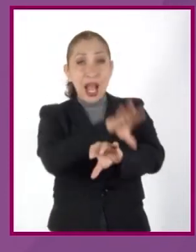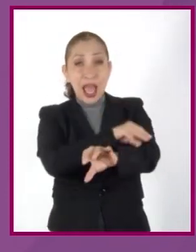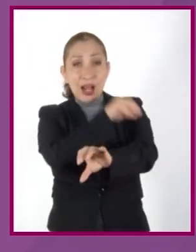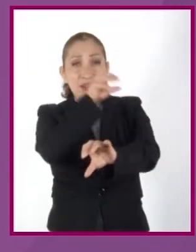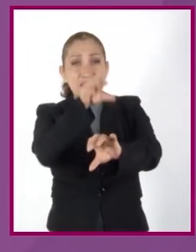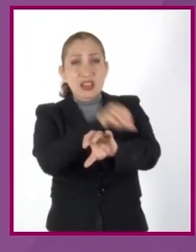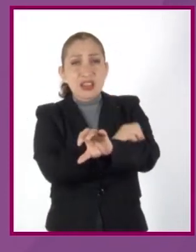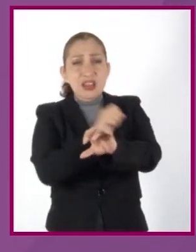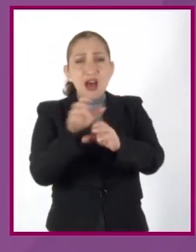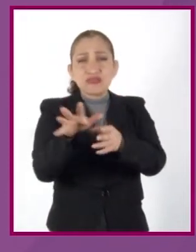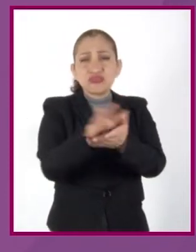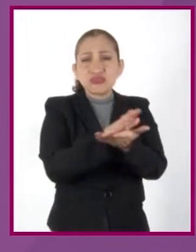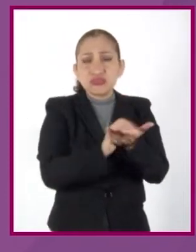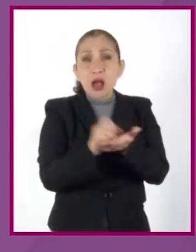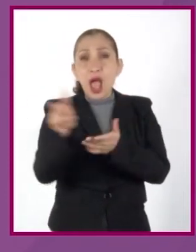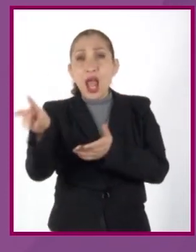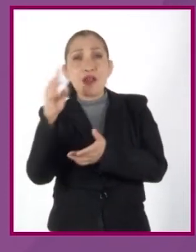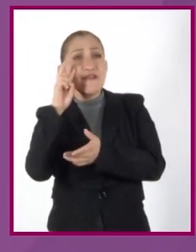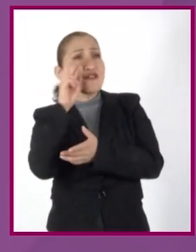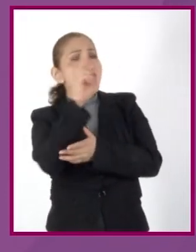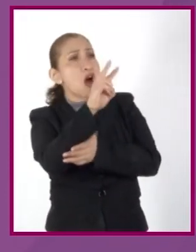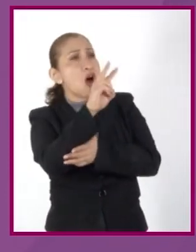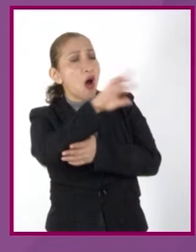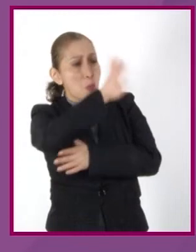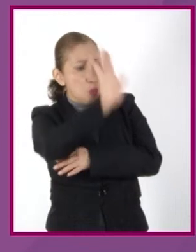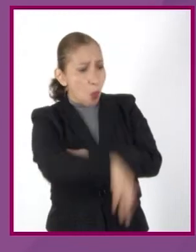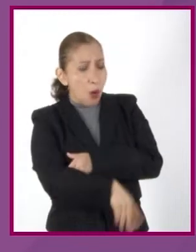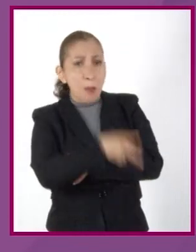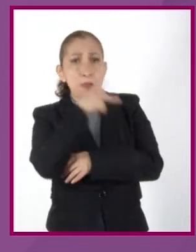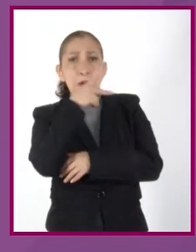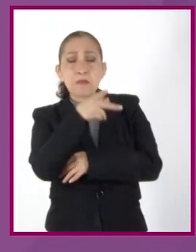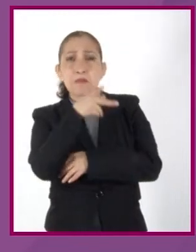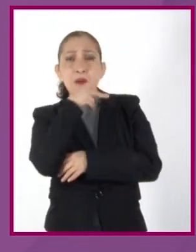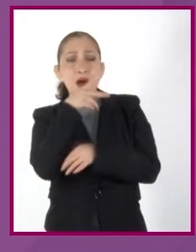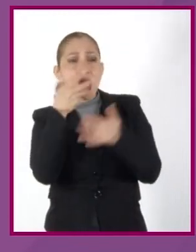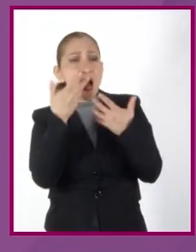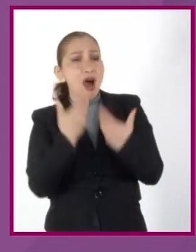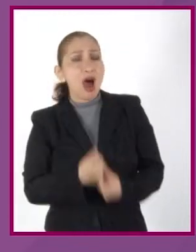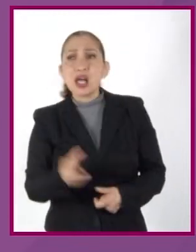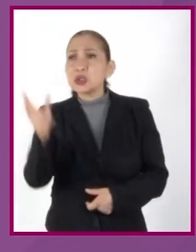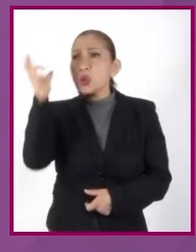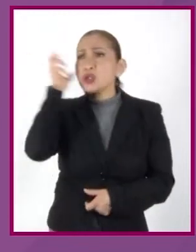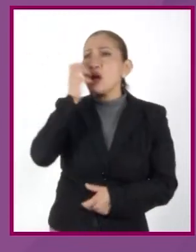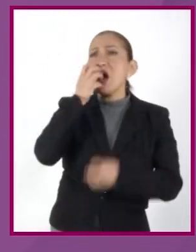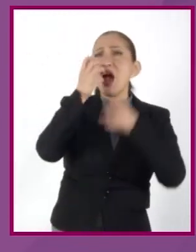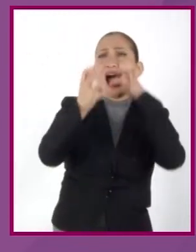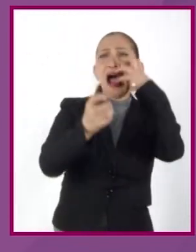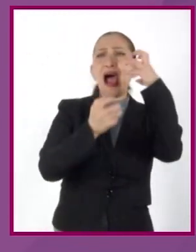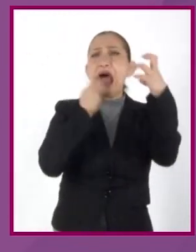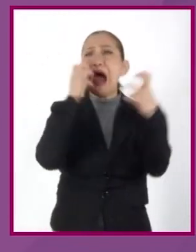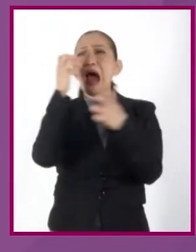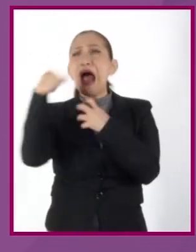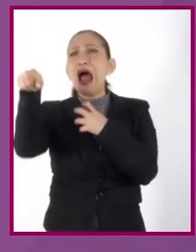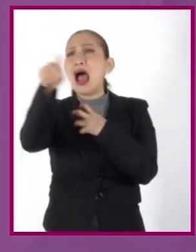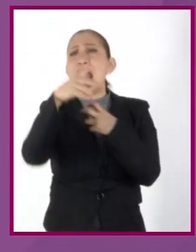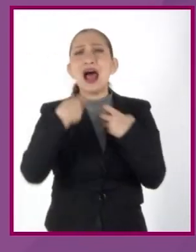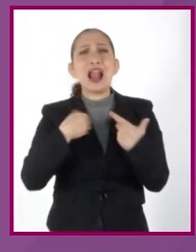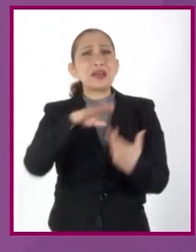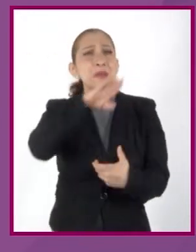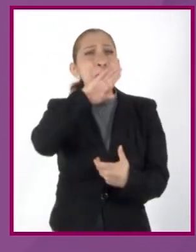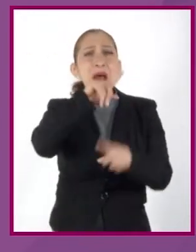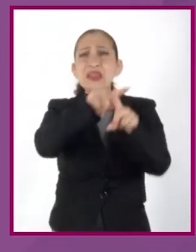creadora. Había contemplado caer muerta a su padre. Había escuchado los gritos aterrados de sus